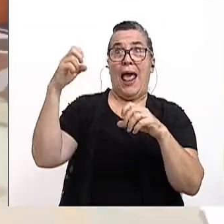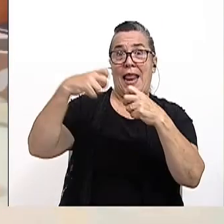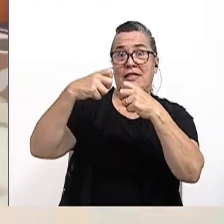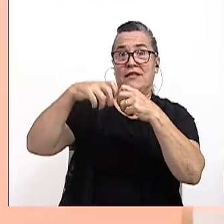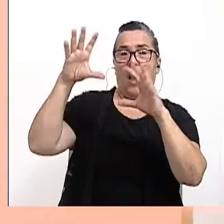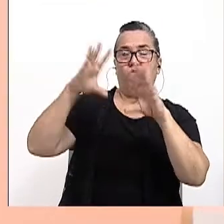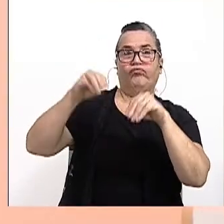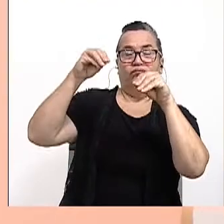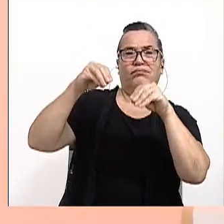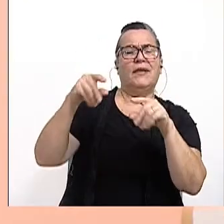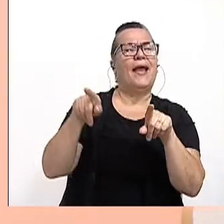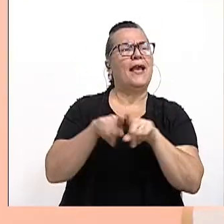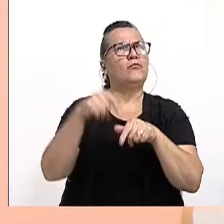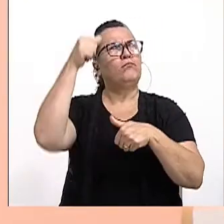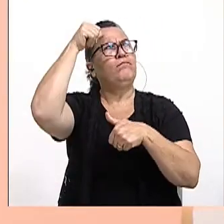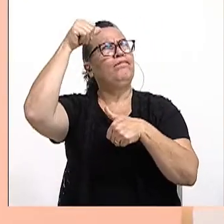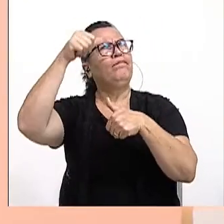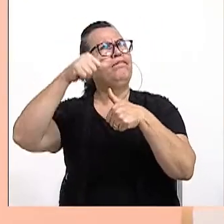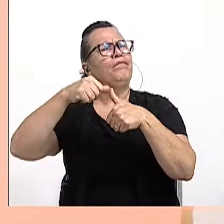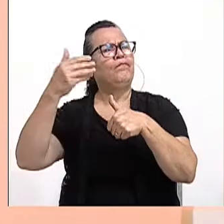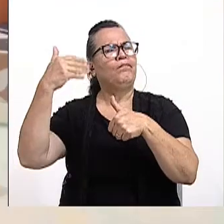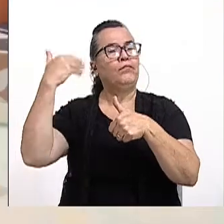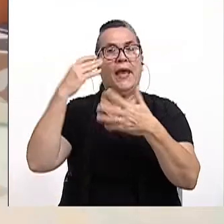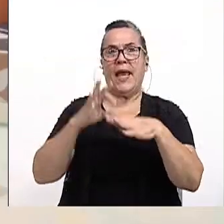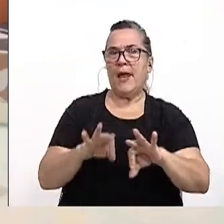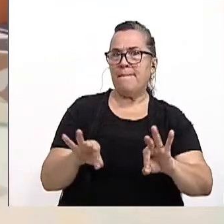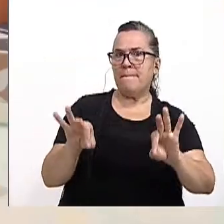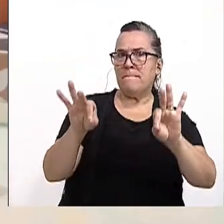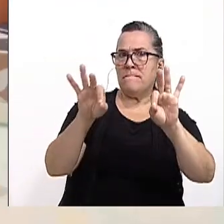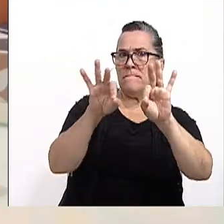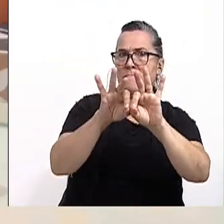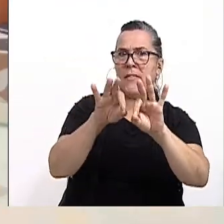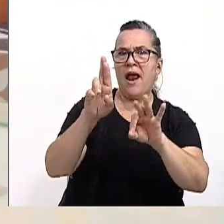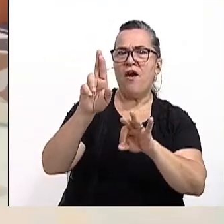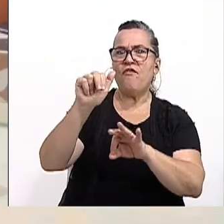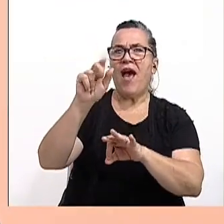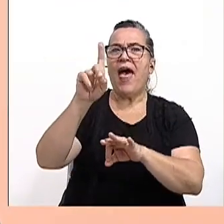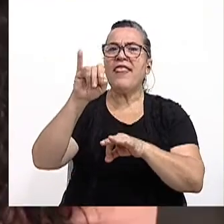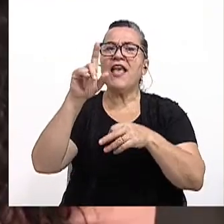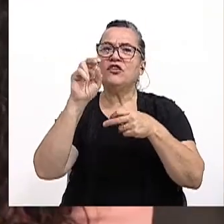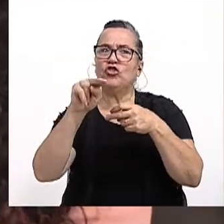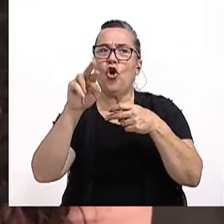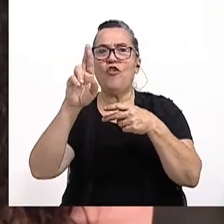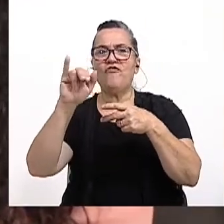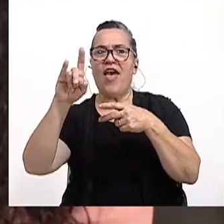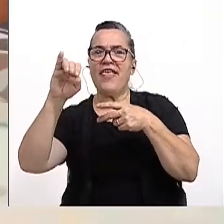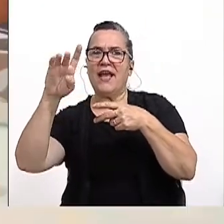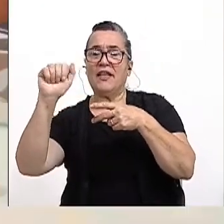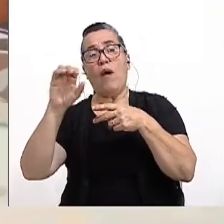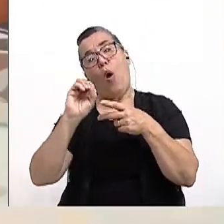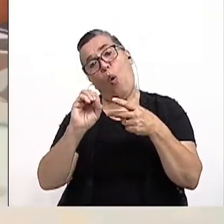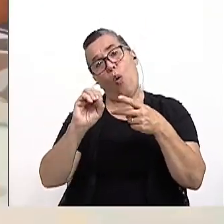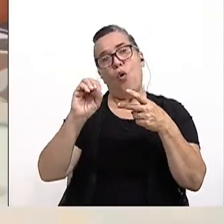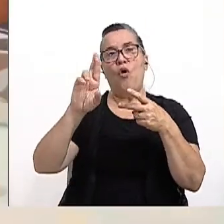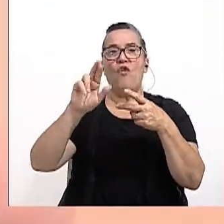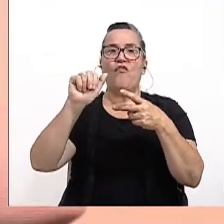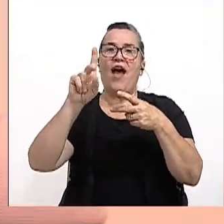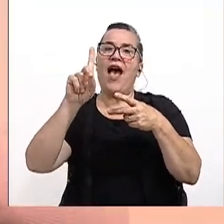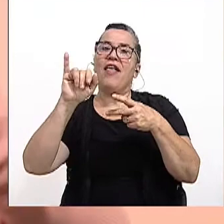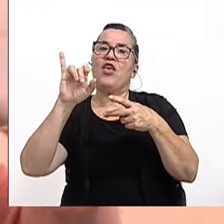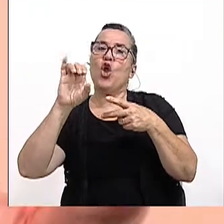electricidad. Eso me lleva a recordar sobre la importancia de la radiación radioactiva o radioactividad. Voy de